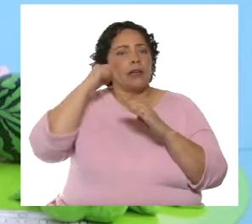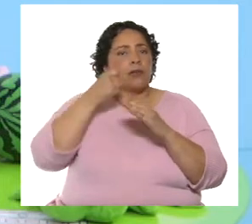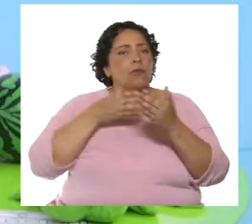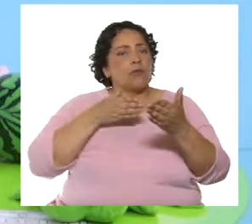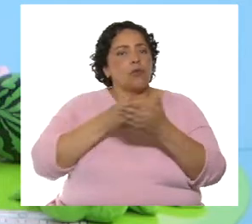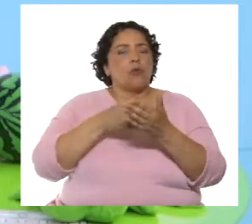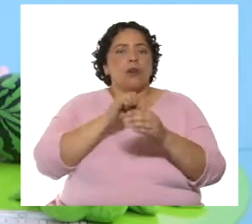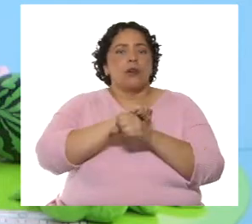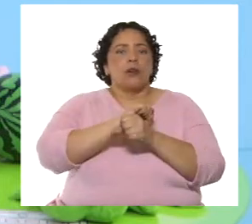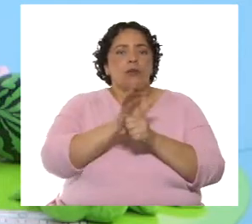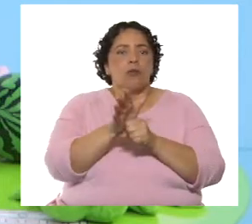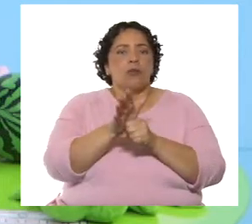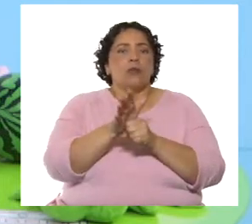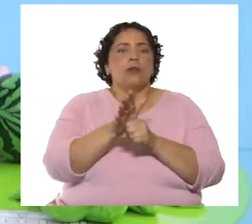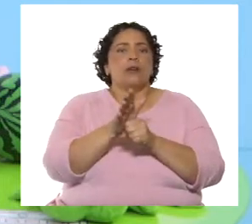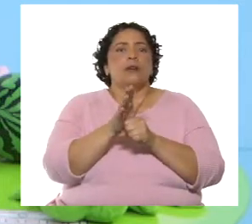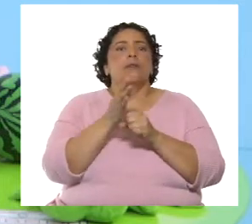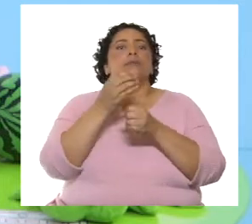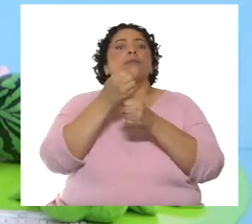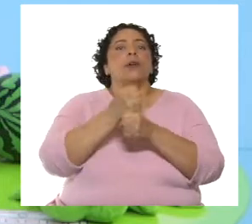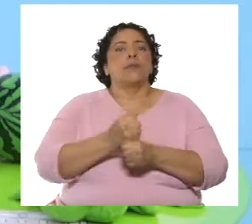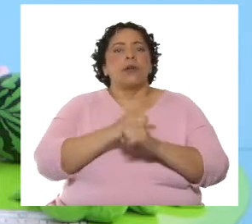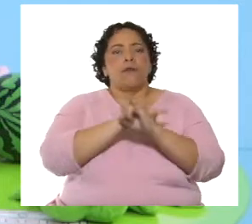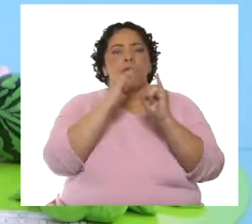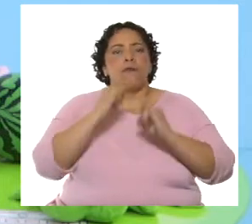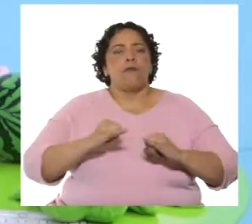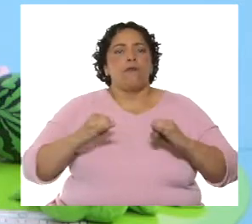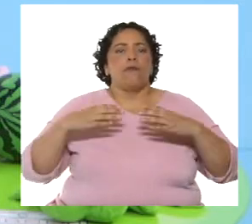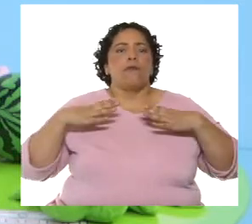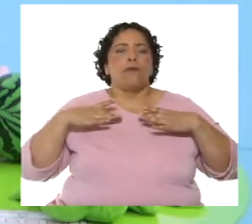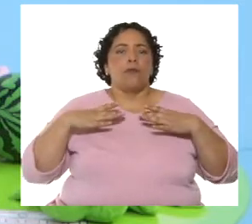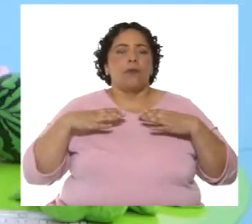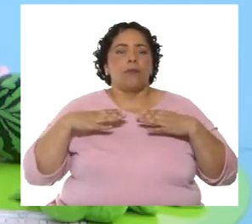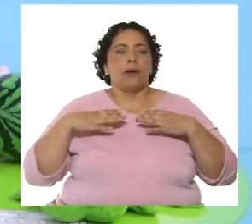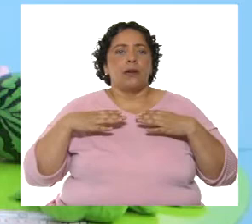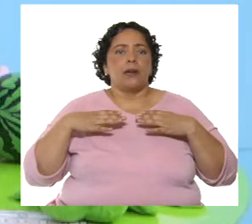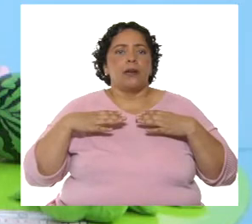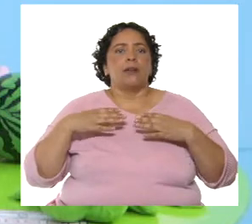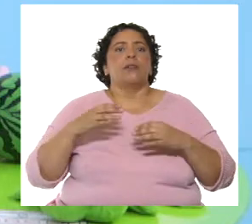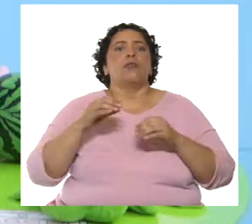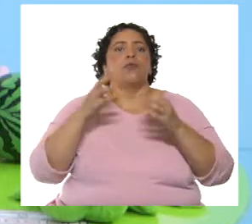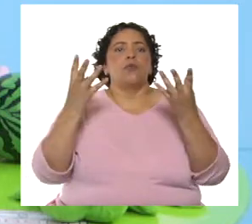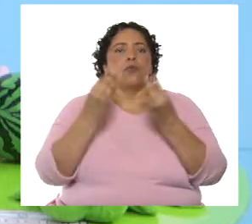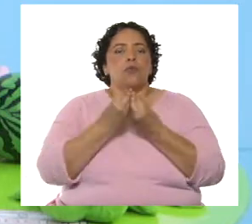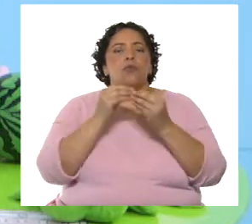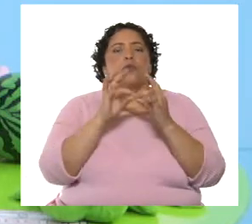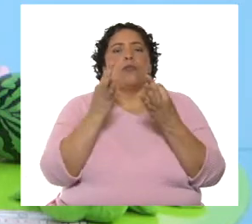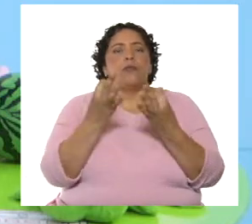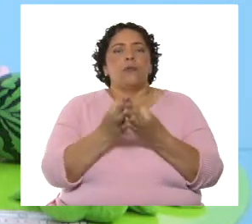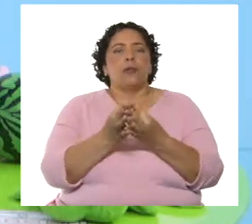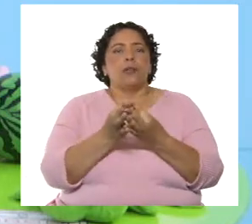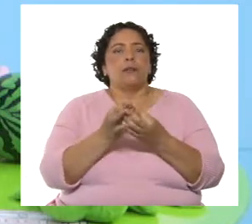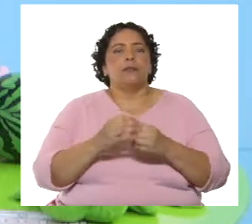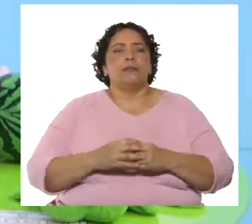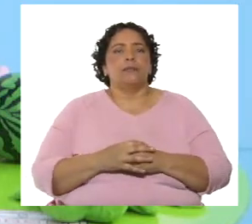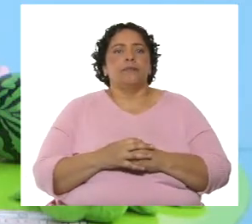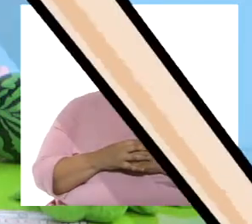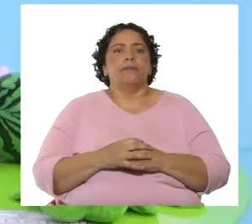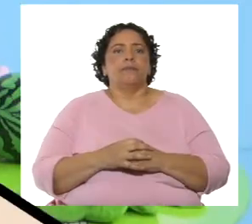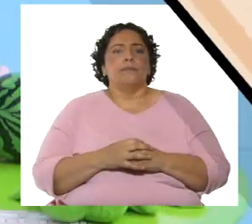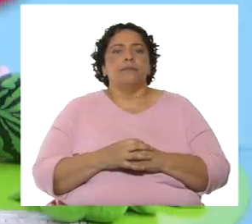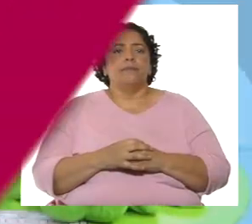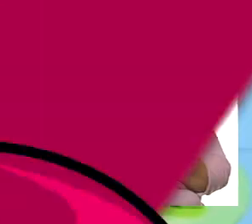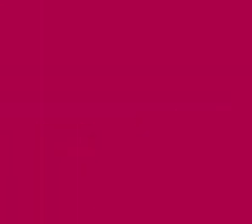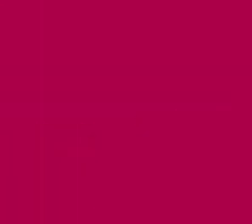combatimos el COVID-19. Espero que tengan un lindo fin de semana donde puedan disfrutar junto a sus familiares.